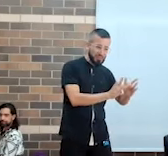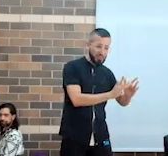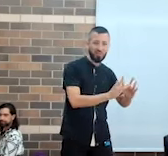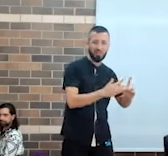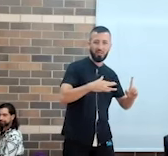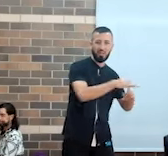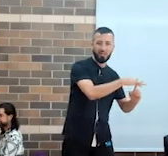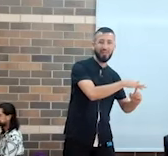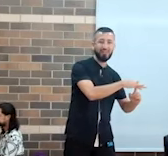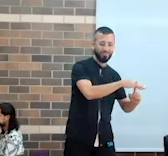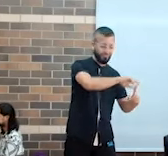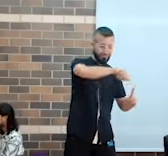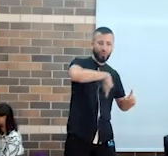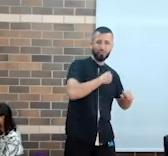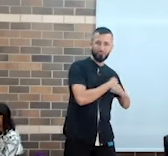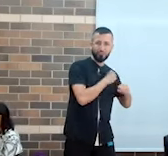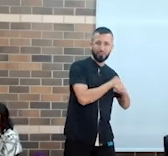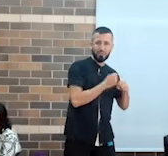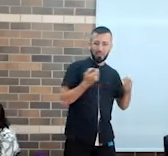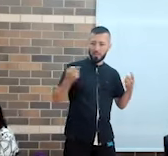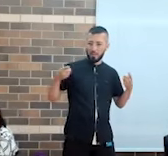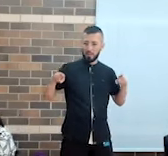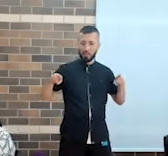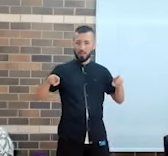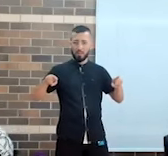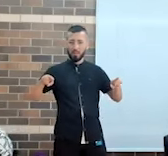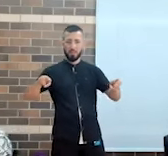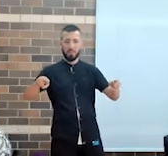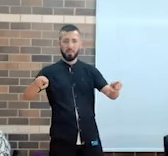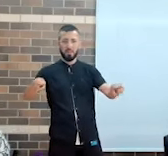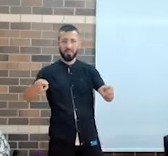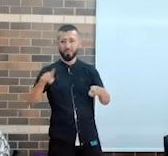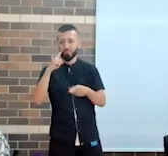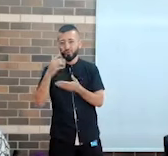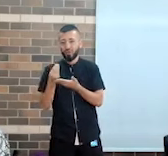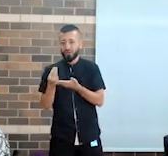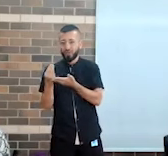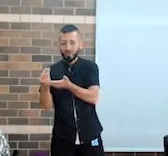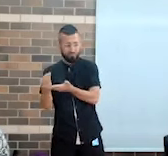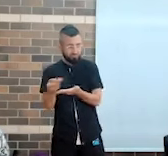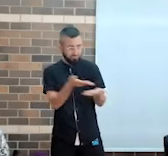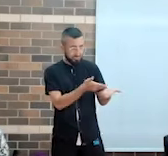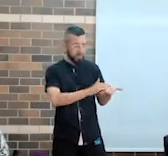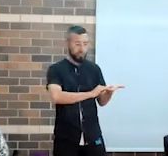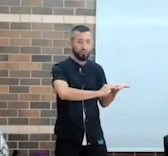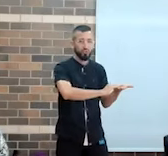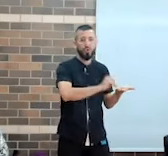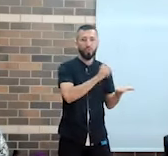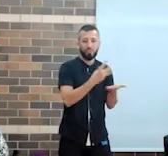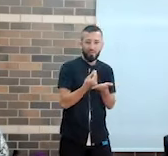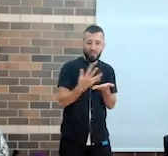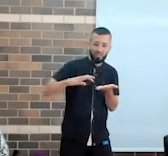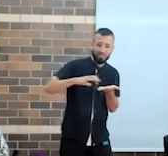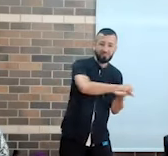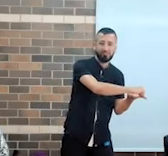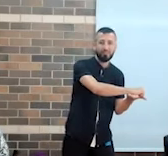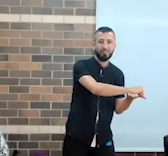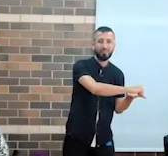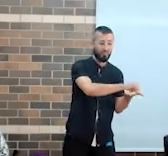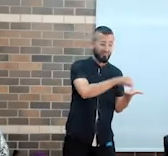internamente estamos trabajando paralelo, ¿no? Para garantizar también que haya una sanación de toda esta colonización, que es porque